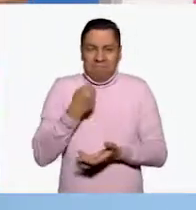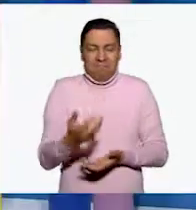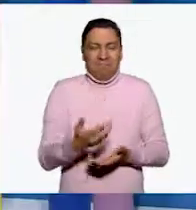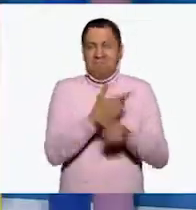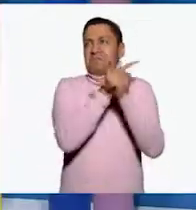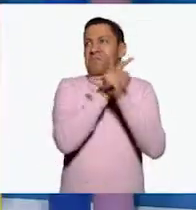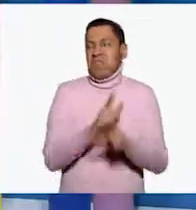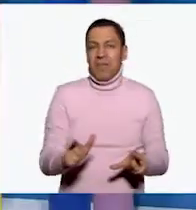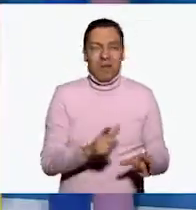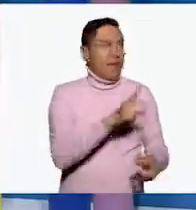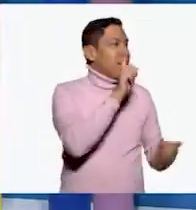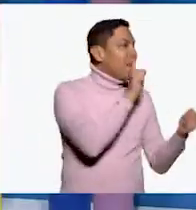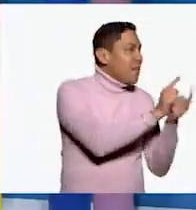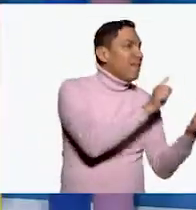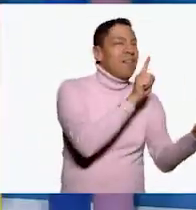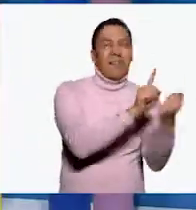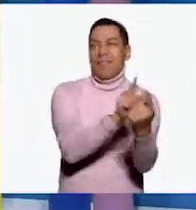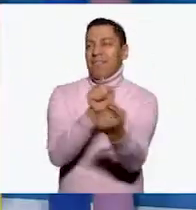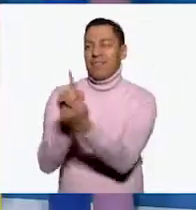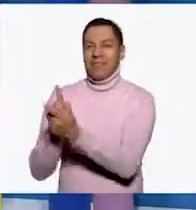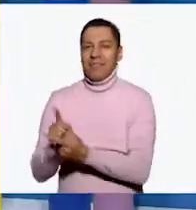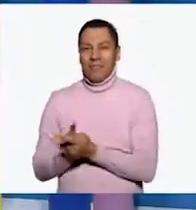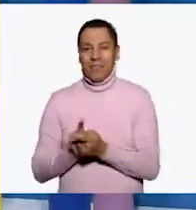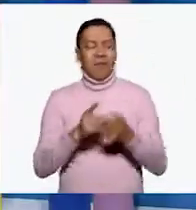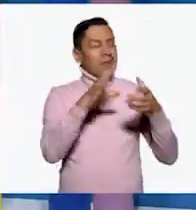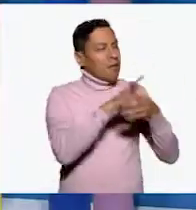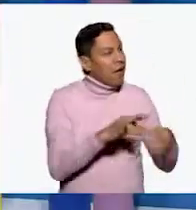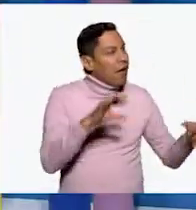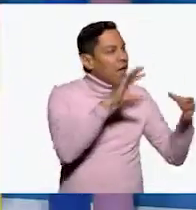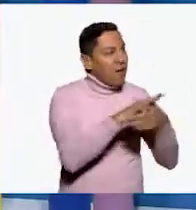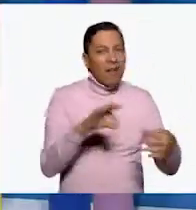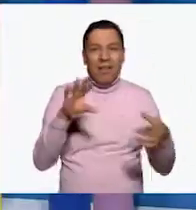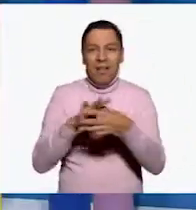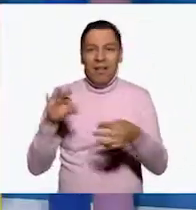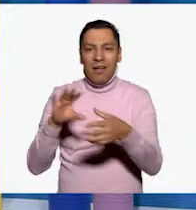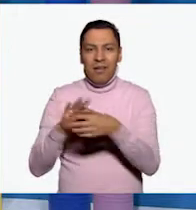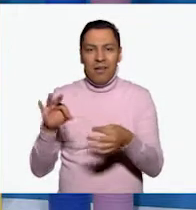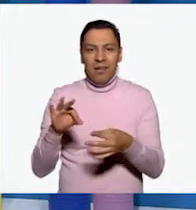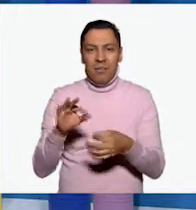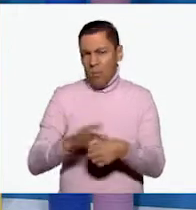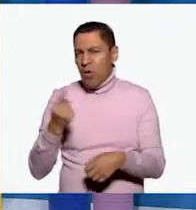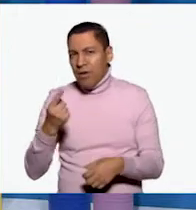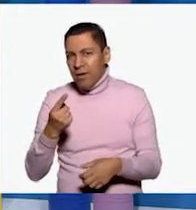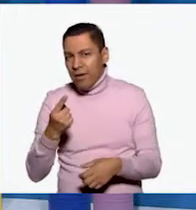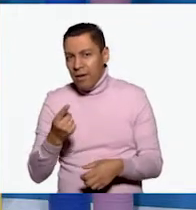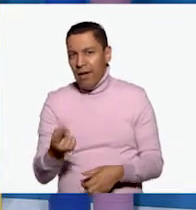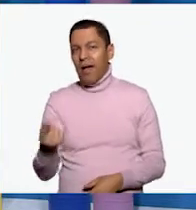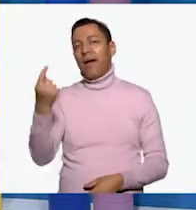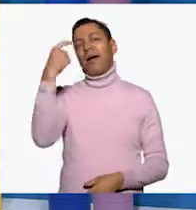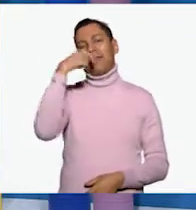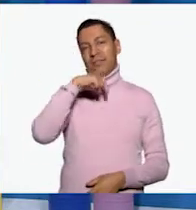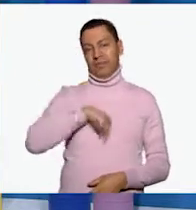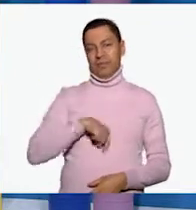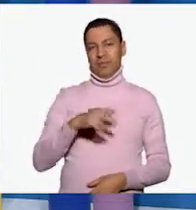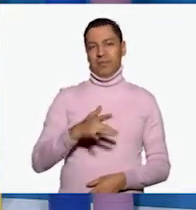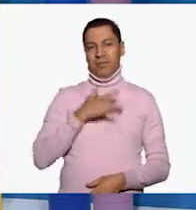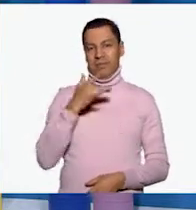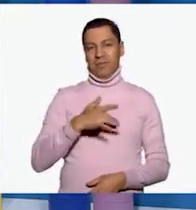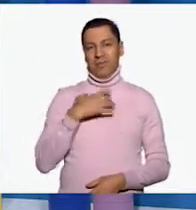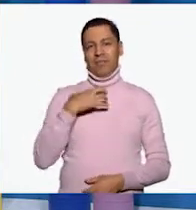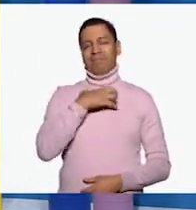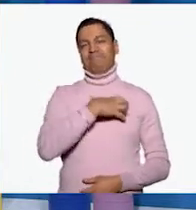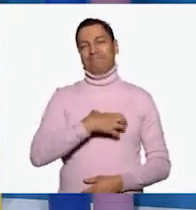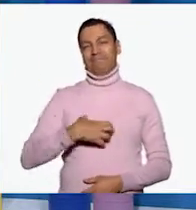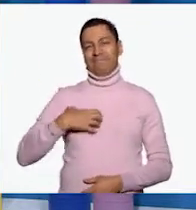¿Sí? Sus explicaciones son tan claras que creo que las niñas y los niños están aprendiendo mucho sobre la importancia de las emociones